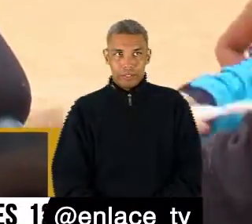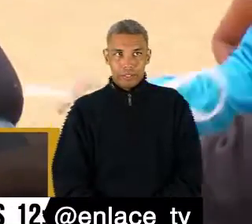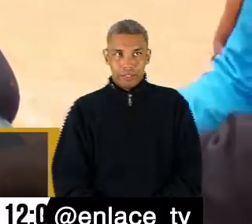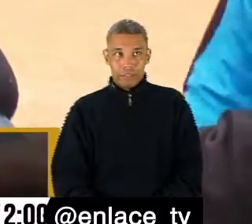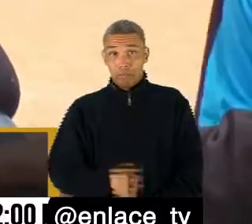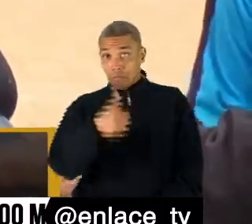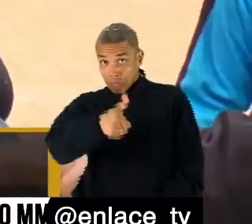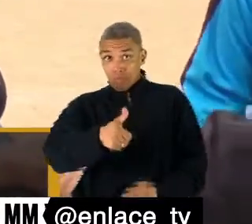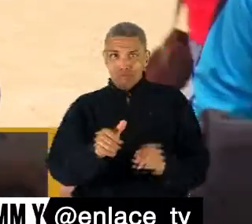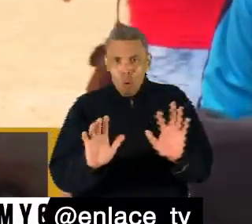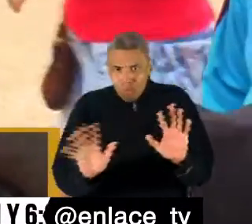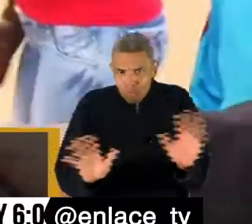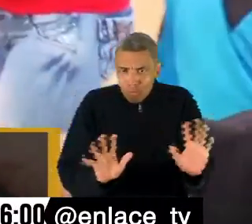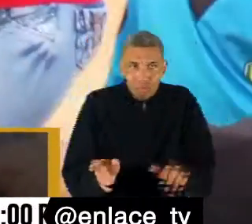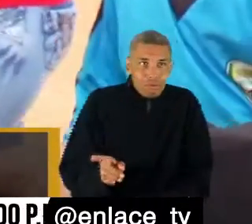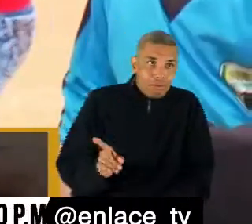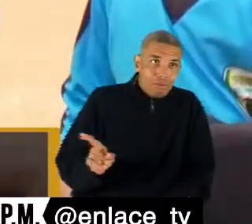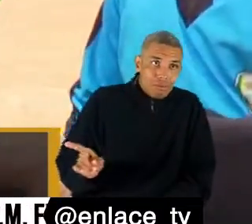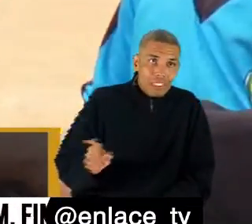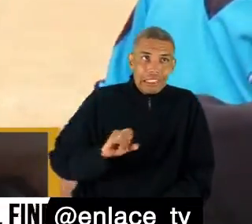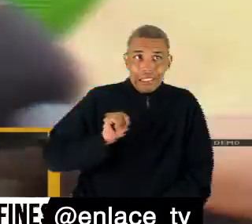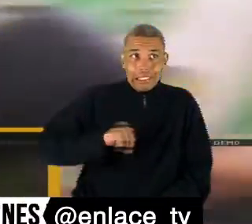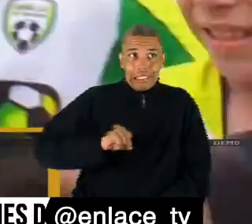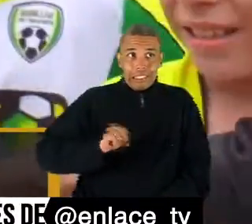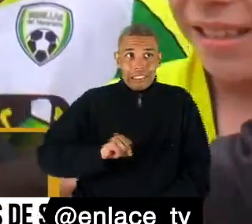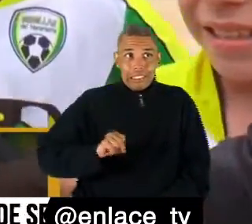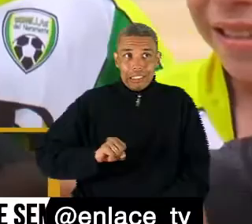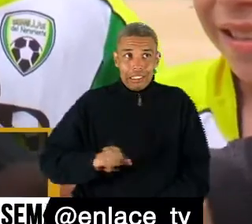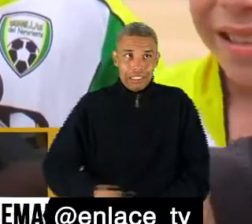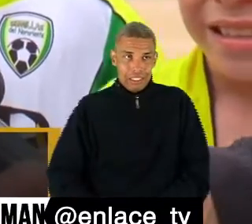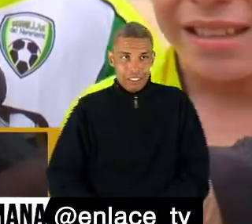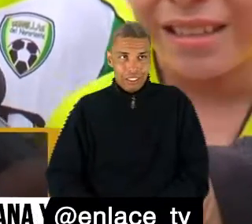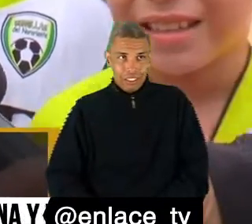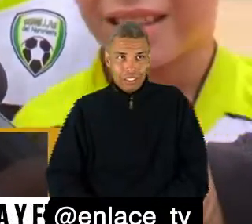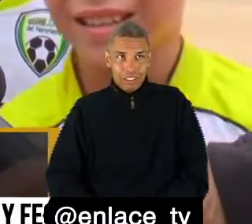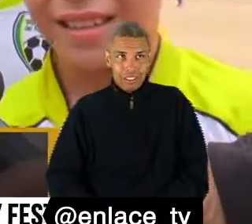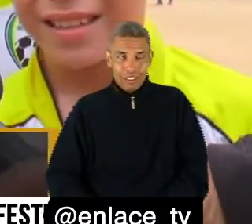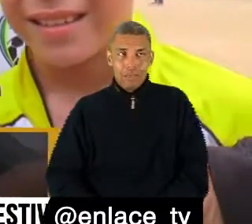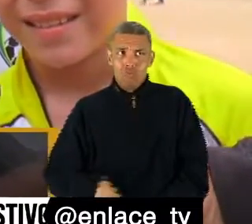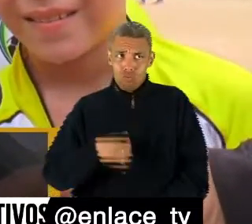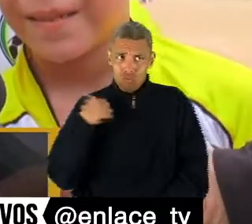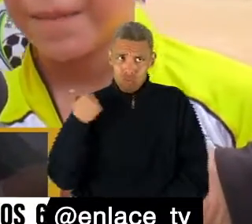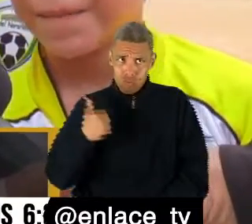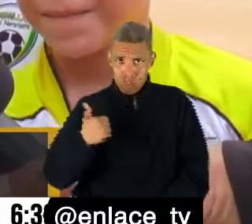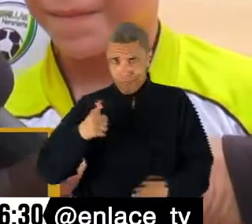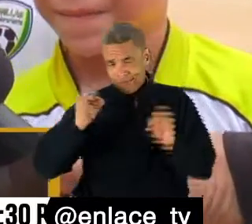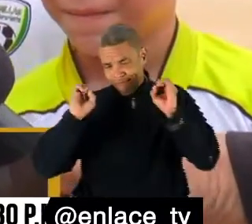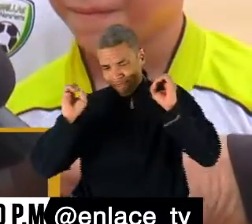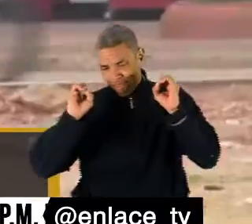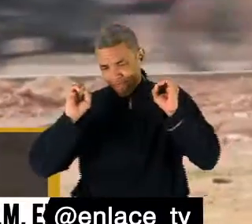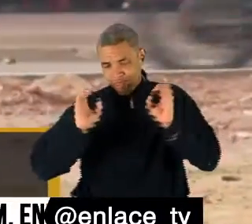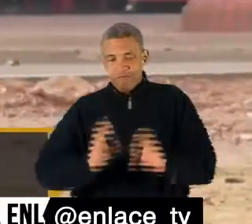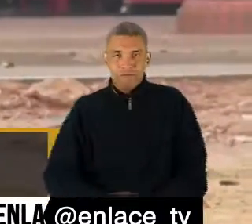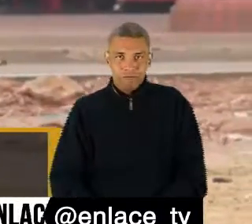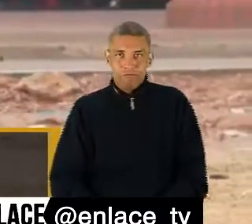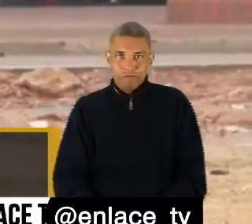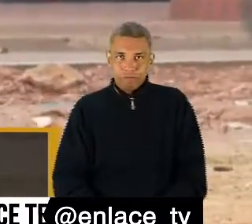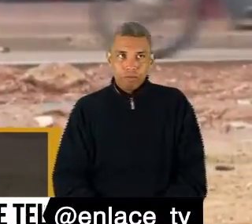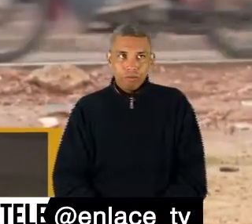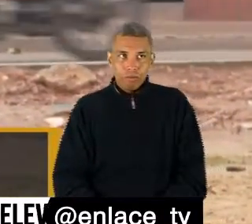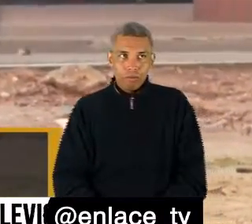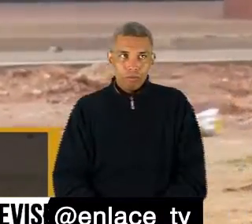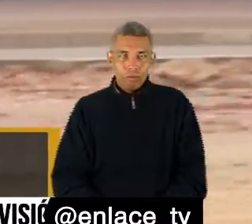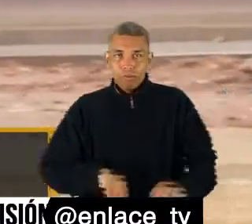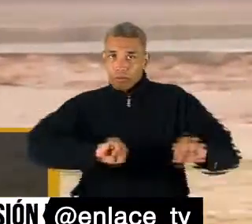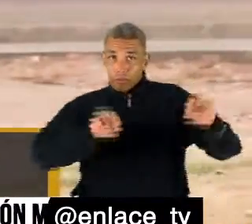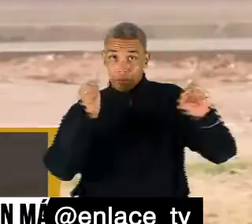¿Es arquera? Arquera y arquera. Bien. ¿Empataron? 0-0. La mañana de este